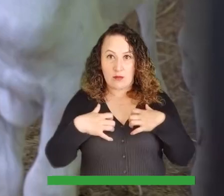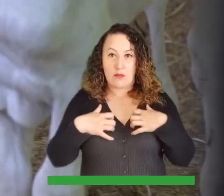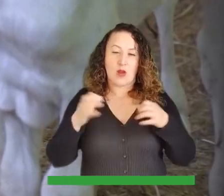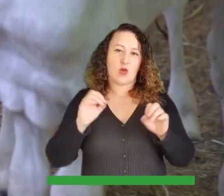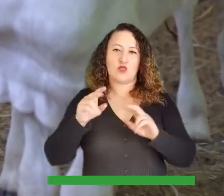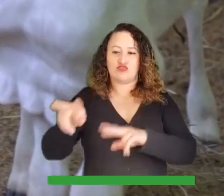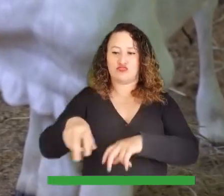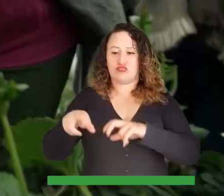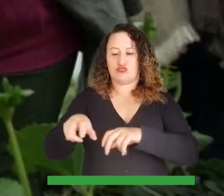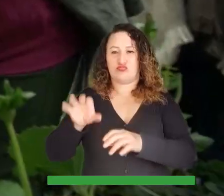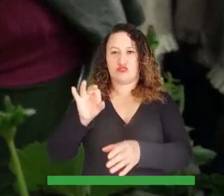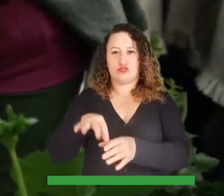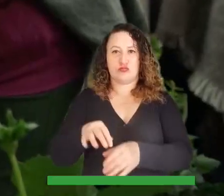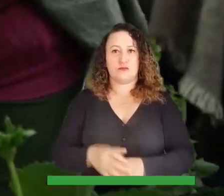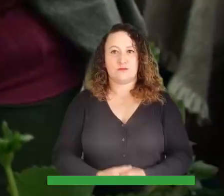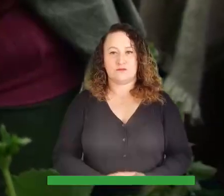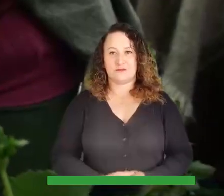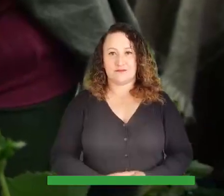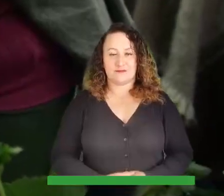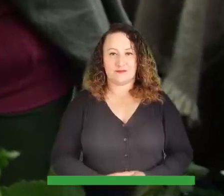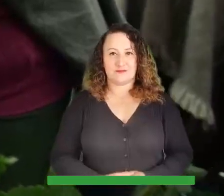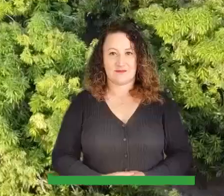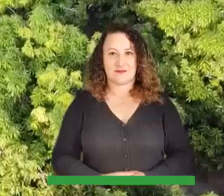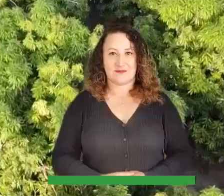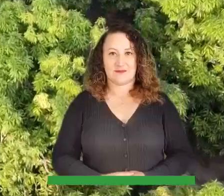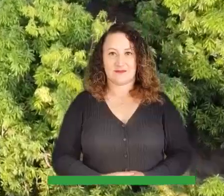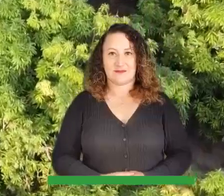o en sus cultivos.